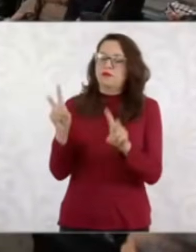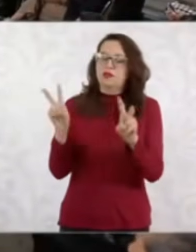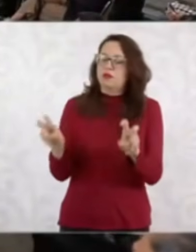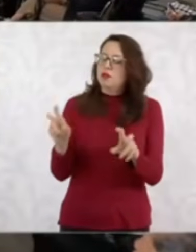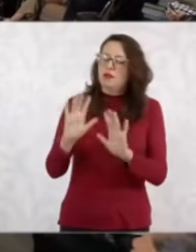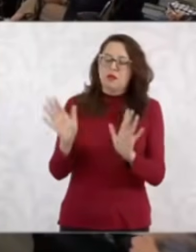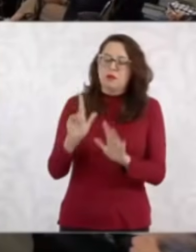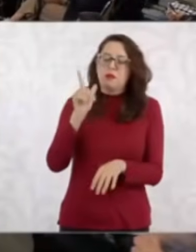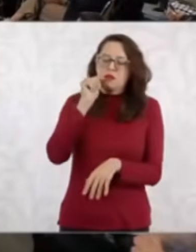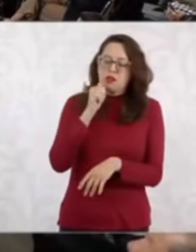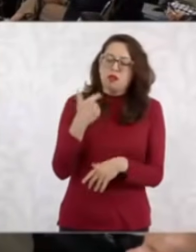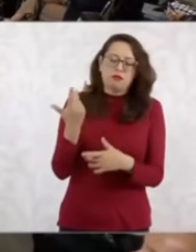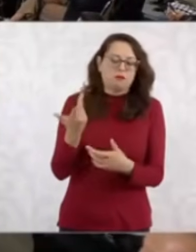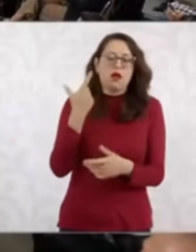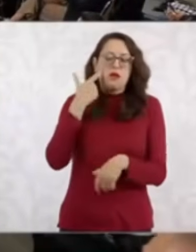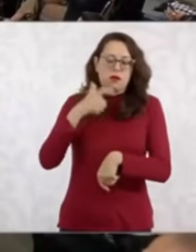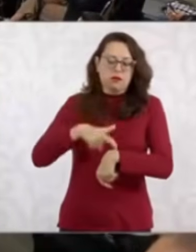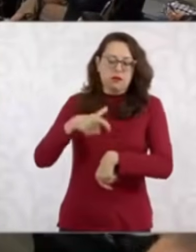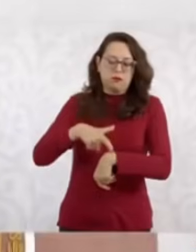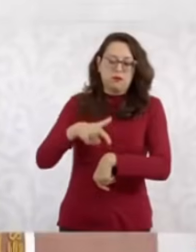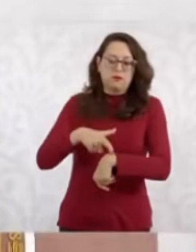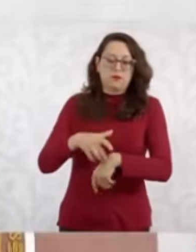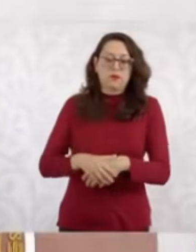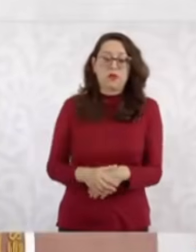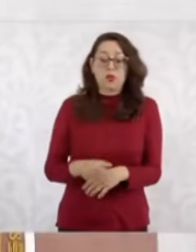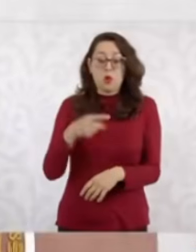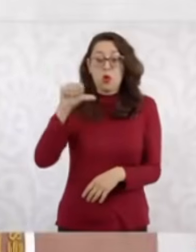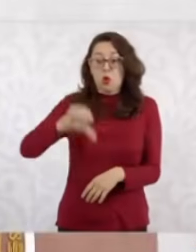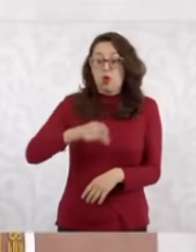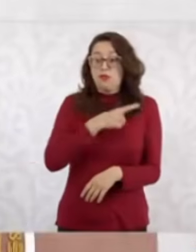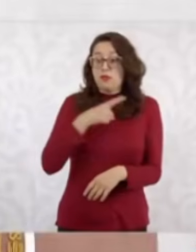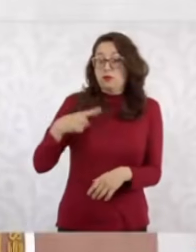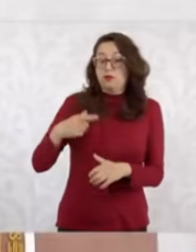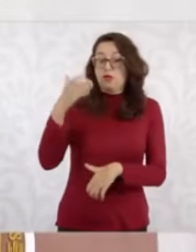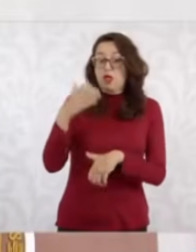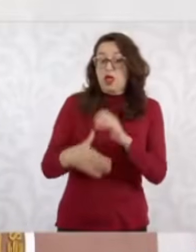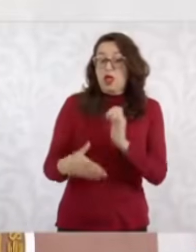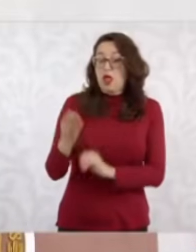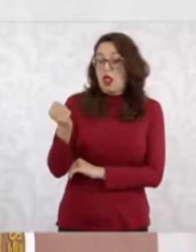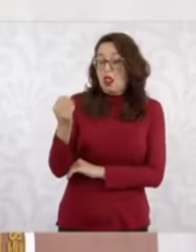ya mañana. Tenemos que acabar a las 9 hoy y todavía falta el detector de mentiras.